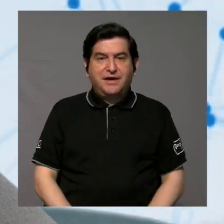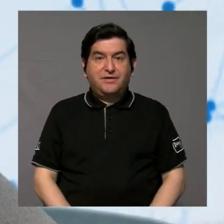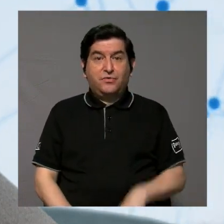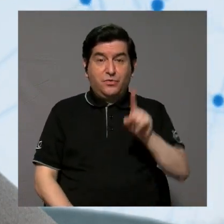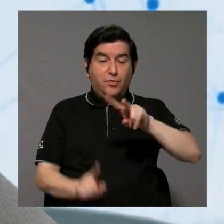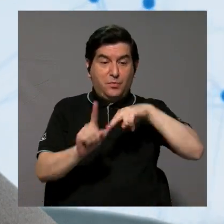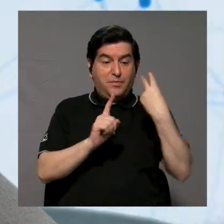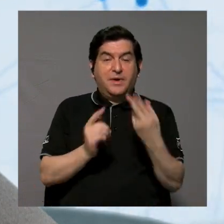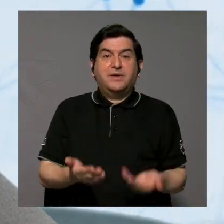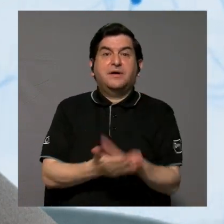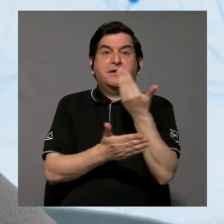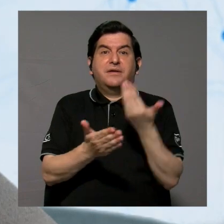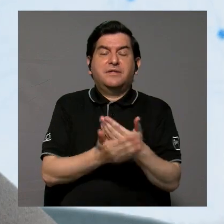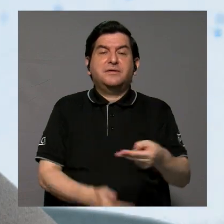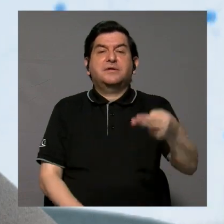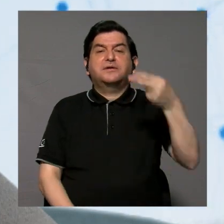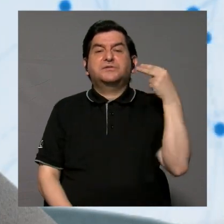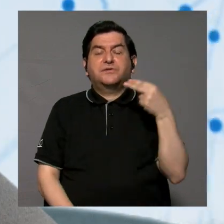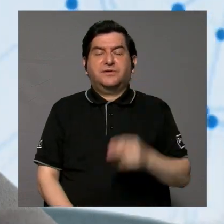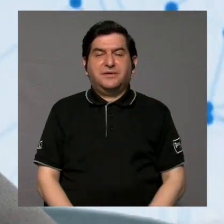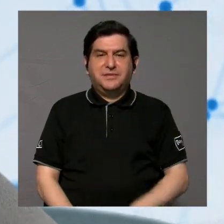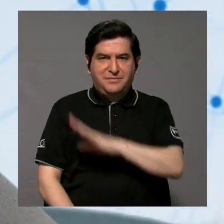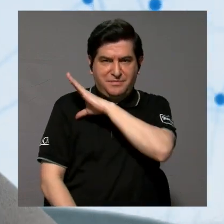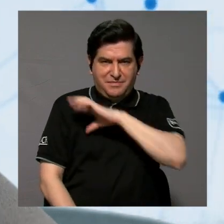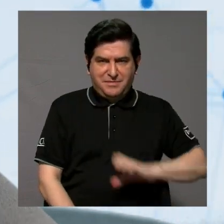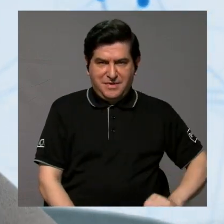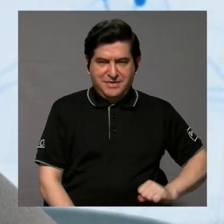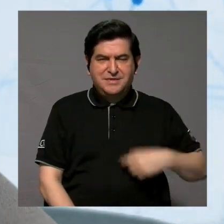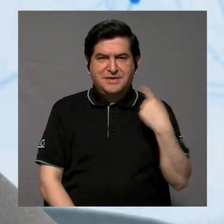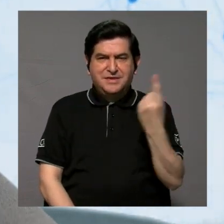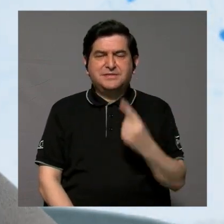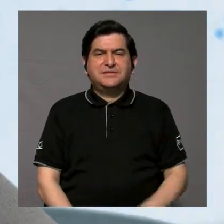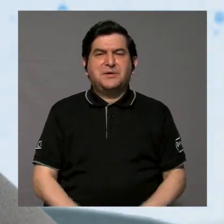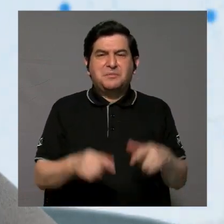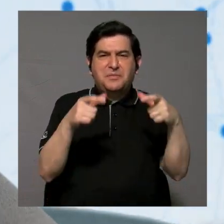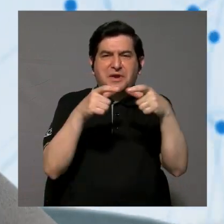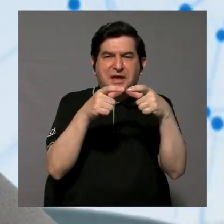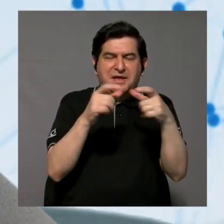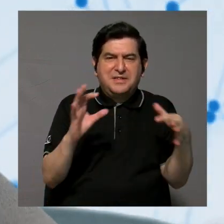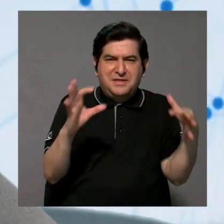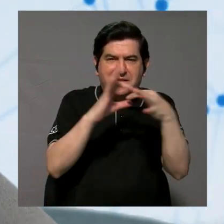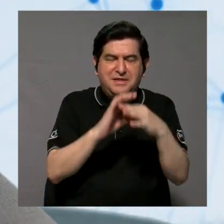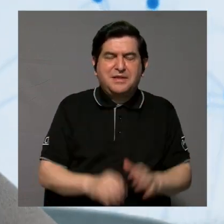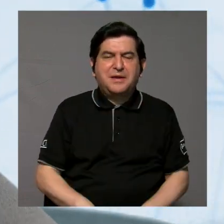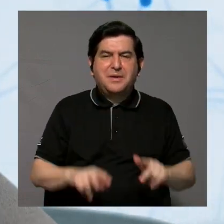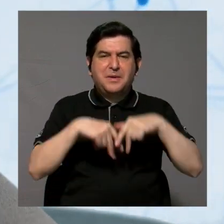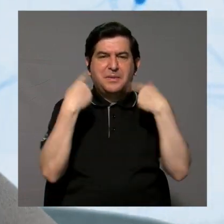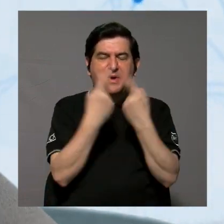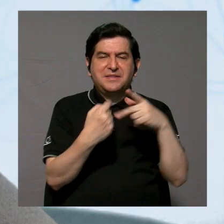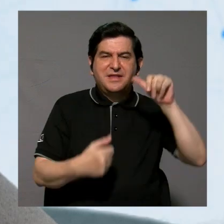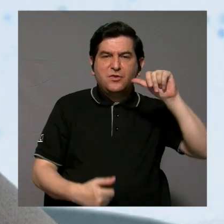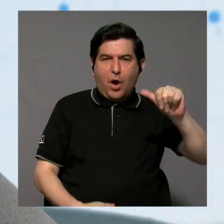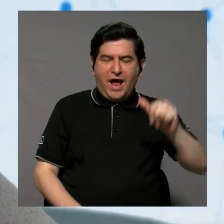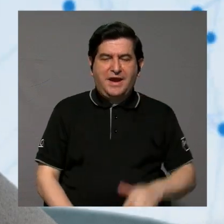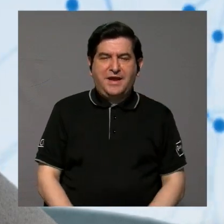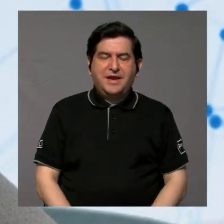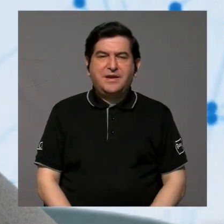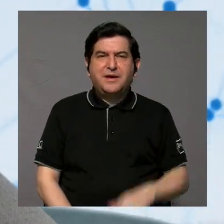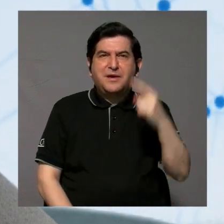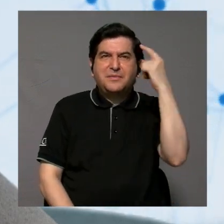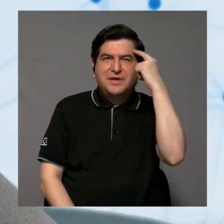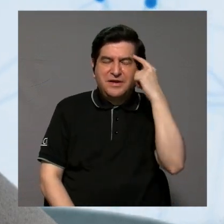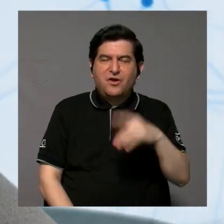paradigmático nuevo, porque históricamente en el caso de El Salvador siempre se había hablado de las élites vinculadas con el Partido Arena, con tanques de pensamiento